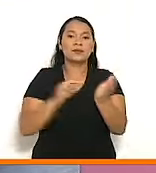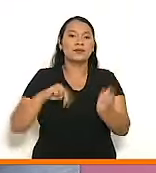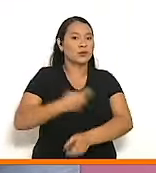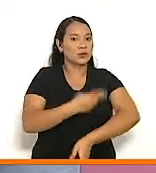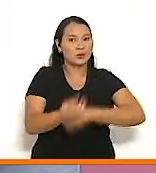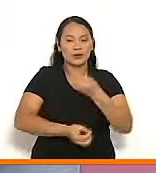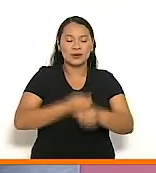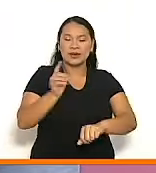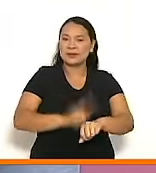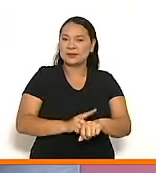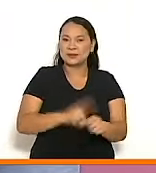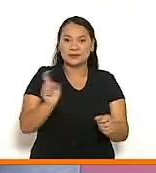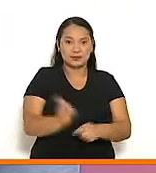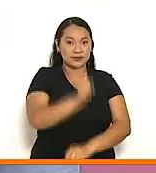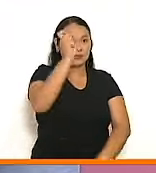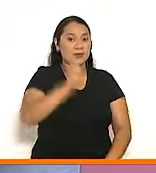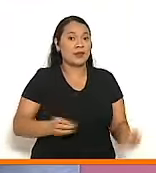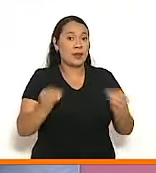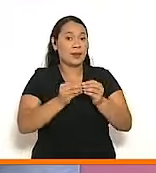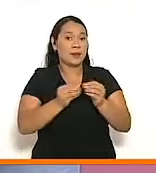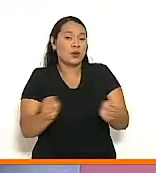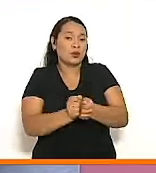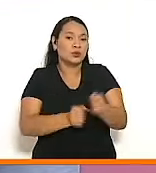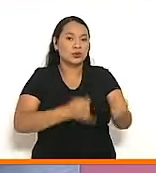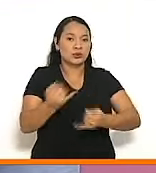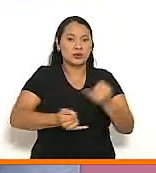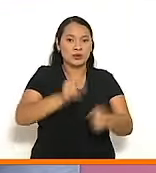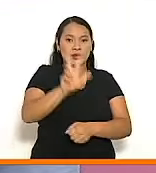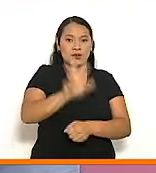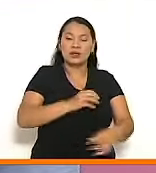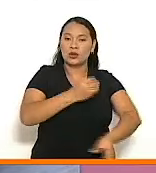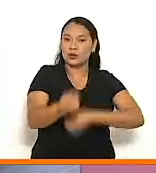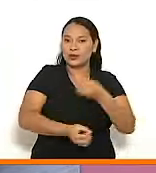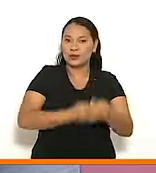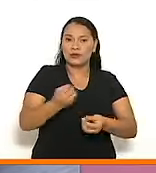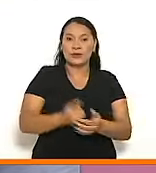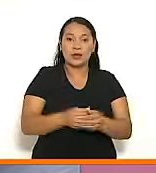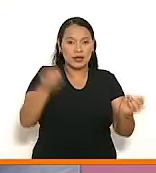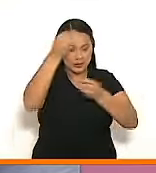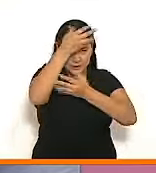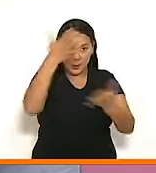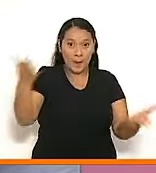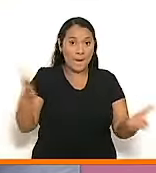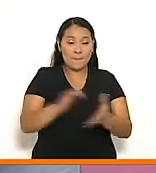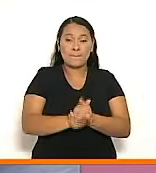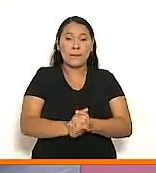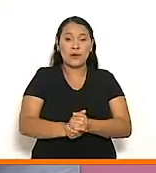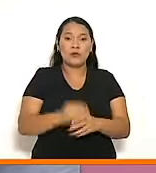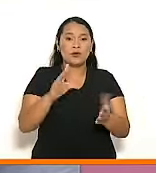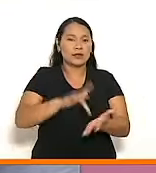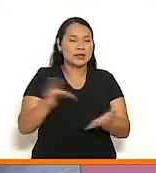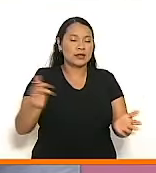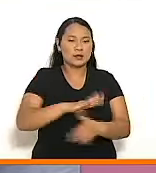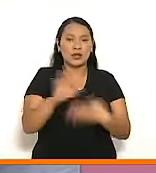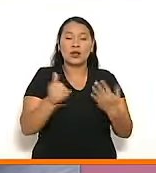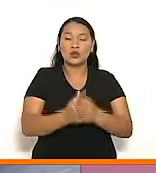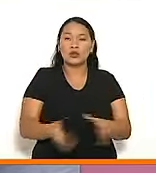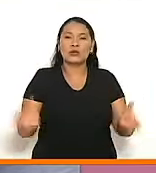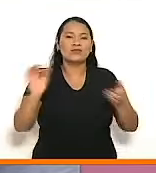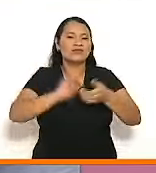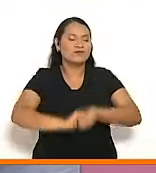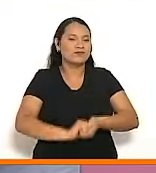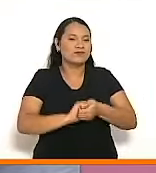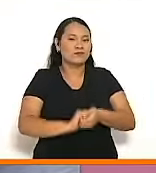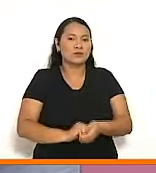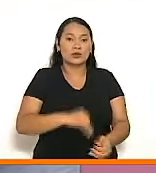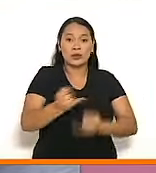más junto a Jugatres. Mientras nuestras esferas se mezclan, quiero comentarte que en el mes de enero, gracias a la confianza de todos nuestros jugadores, se entregaron al PANI